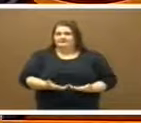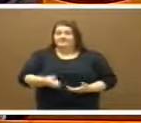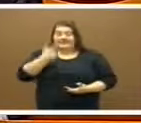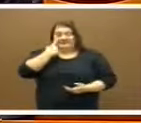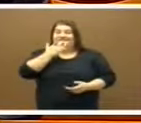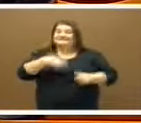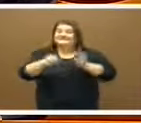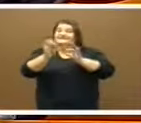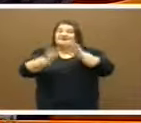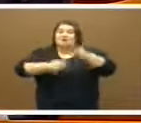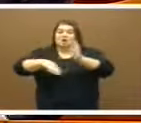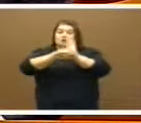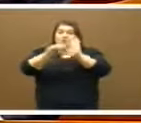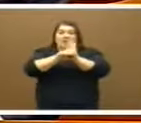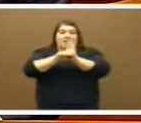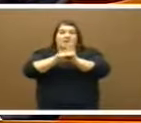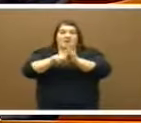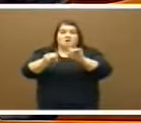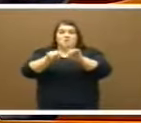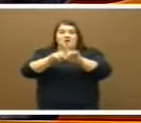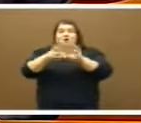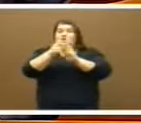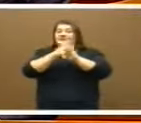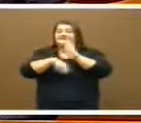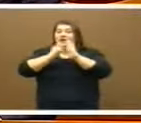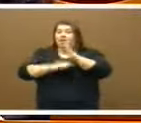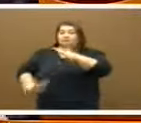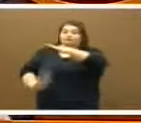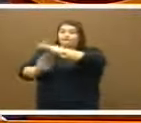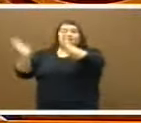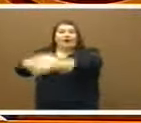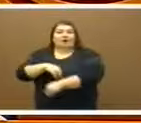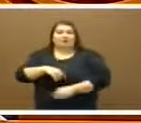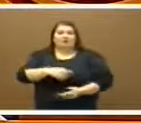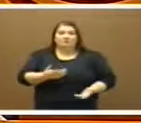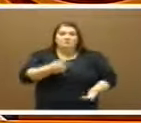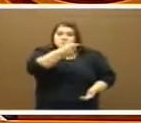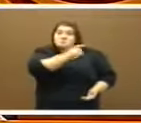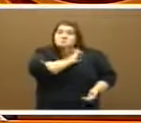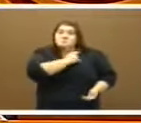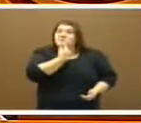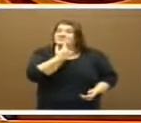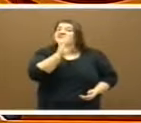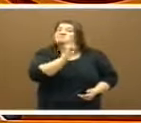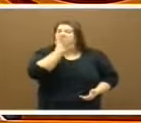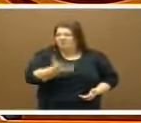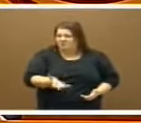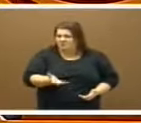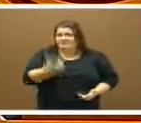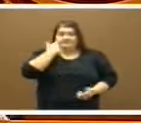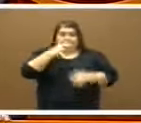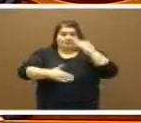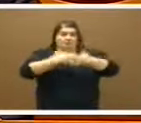Constitucional no pone impedimento a la capacidad normativa de estas leyes, no entiendo por qué lo hace usted. Procedimiento